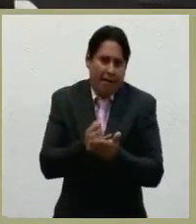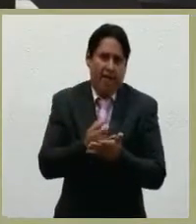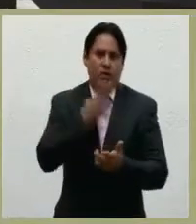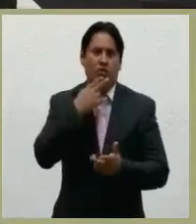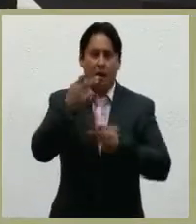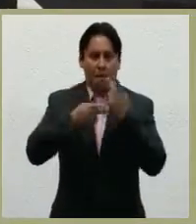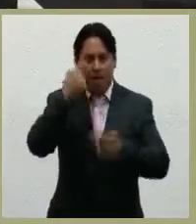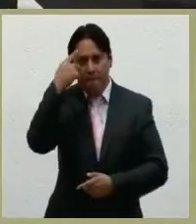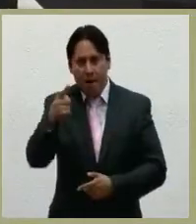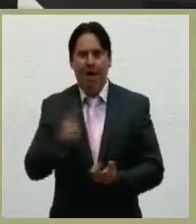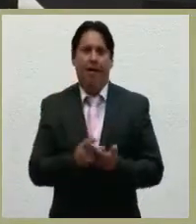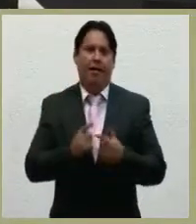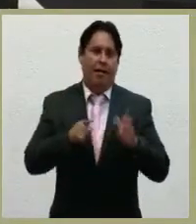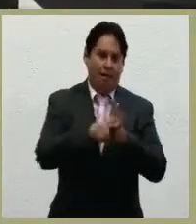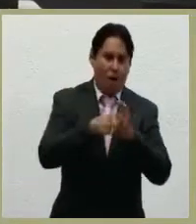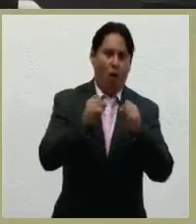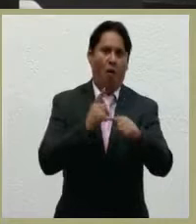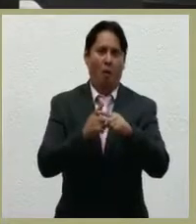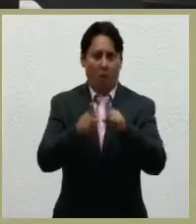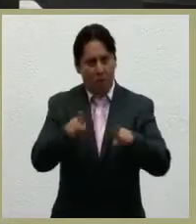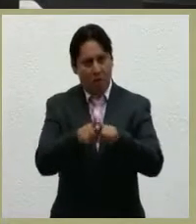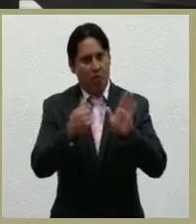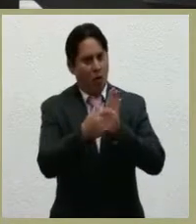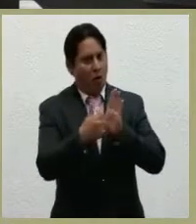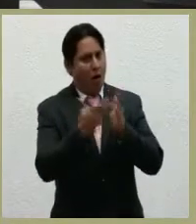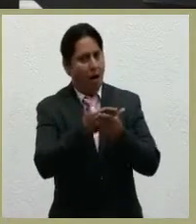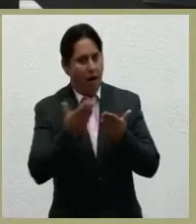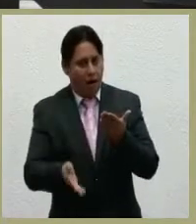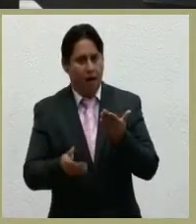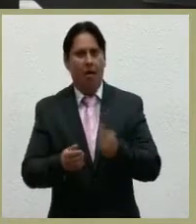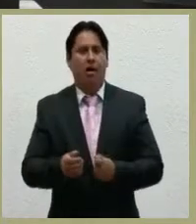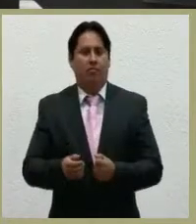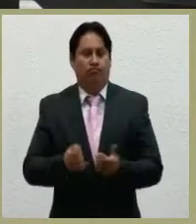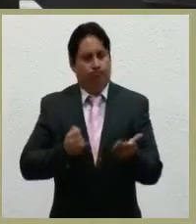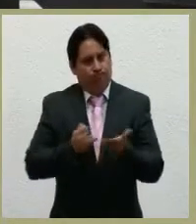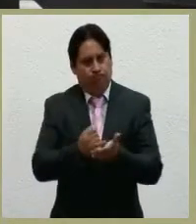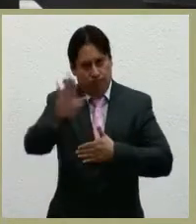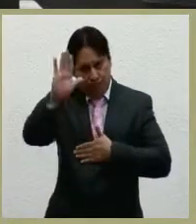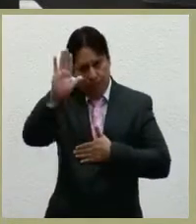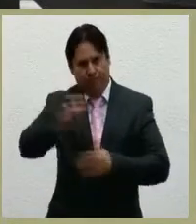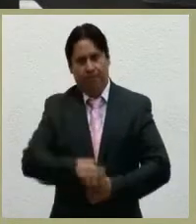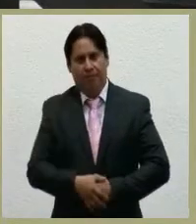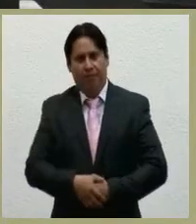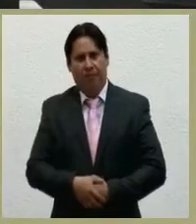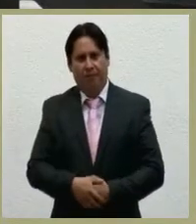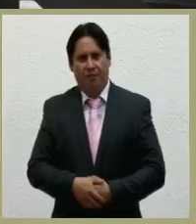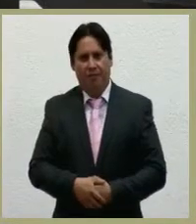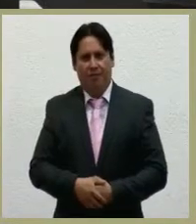uso de la palabra para argumentar en contra o a favor del mismo, sírvanse a manifestarlo en este momento levantando la mano.